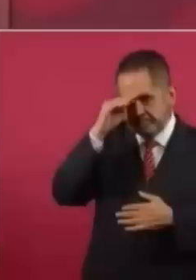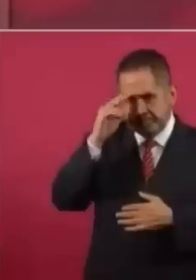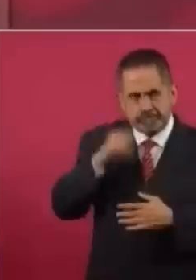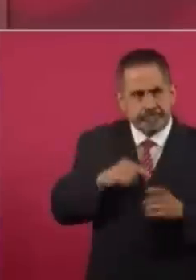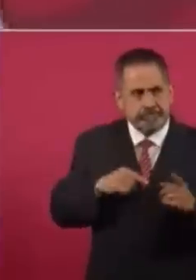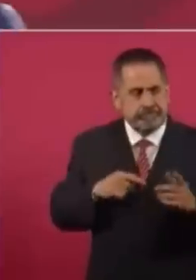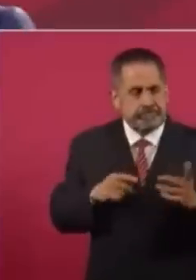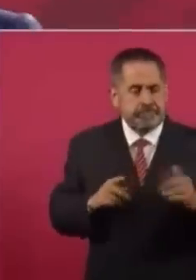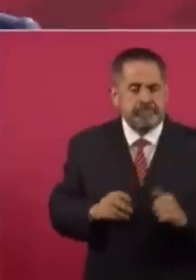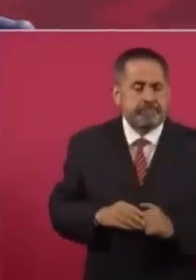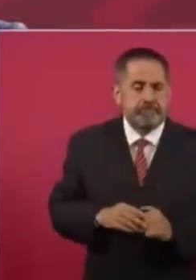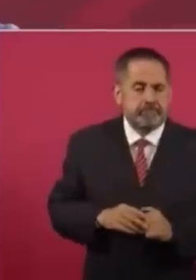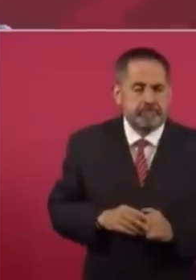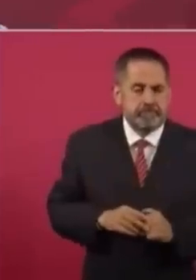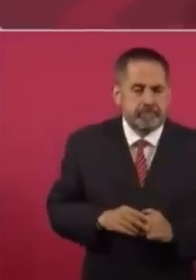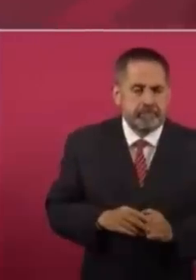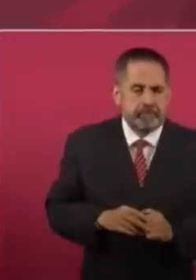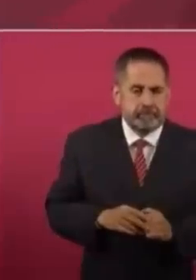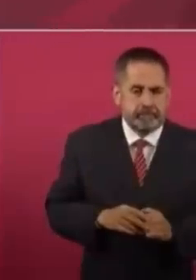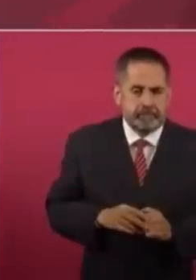falso